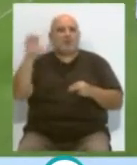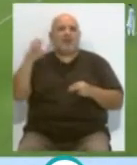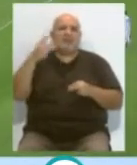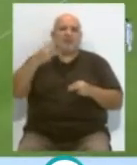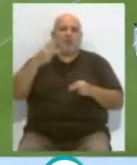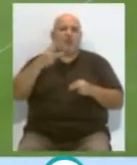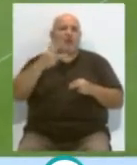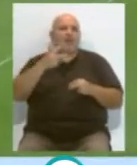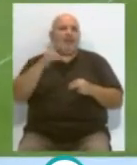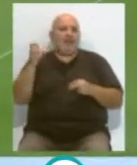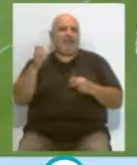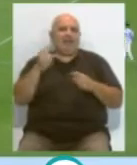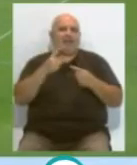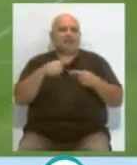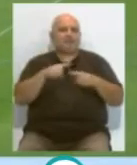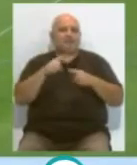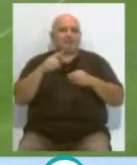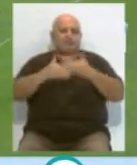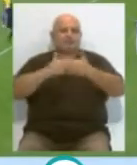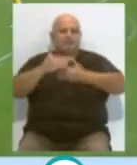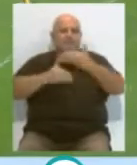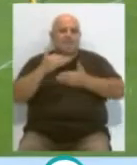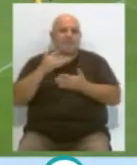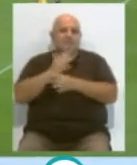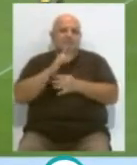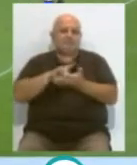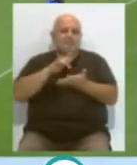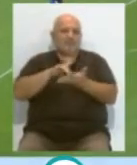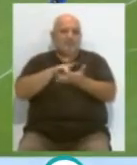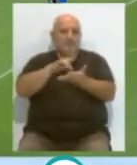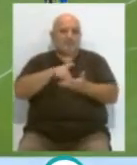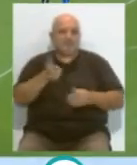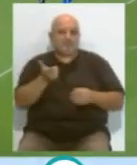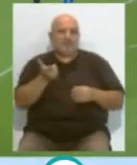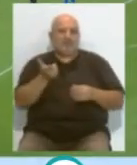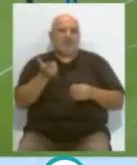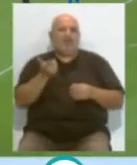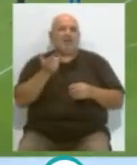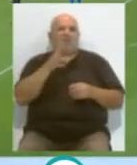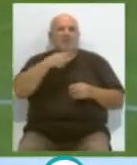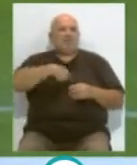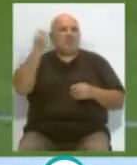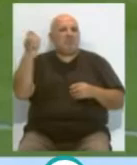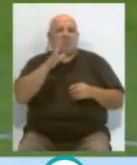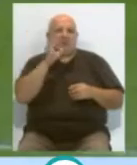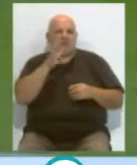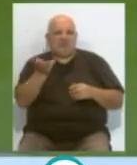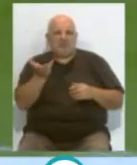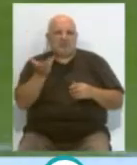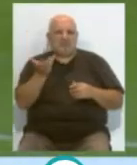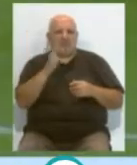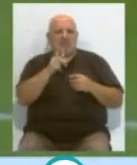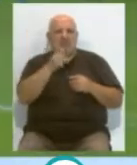para llegar ahí te has hecho miles de cosas muy buenas. ¿A cuento de qué te quitan la medalla de forma